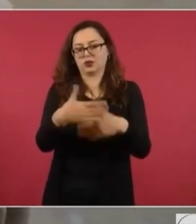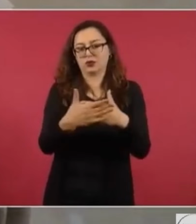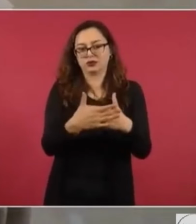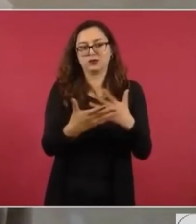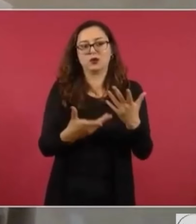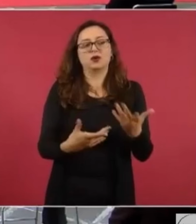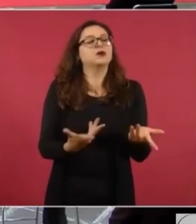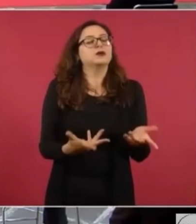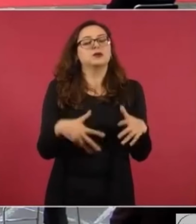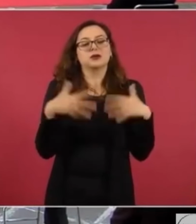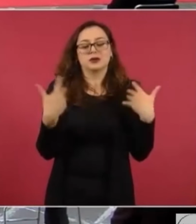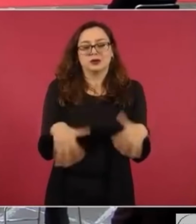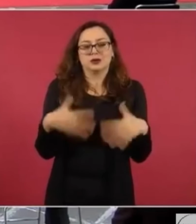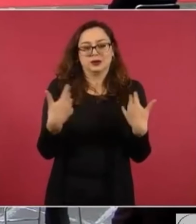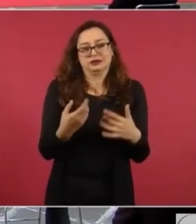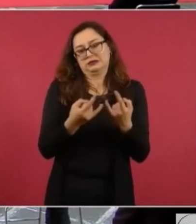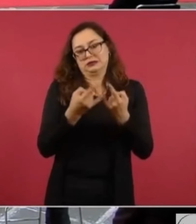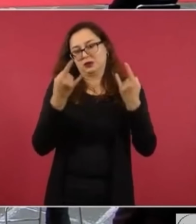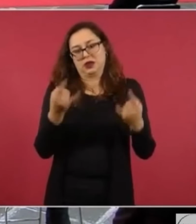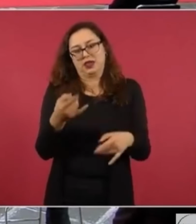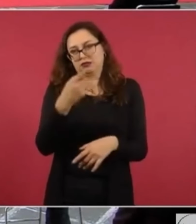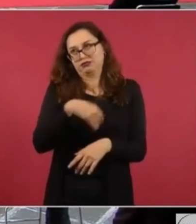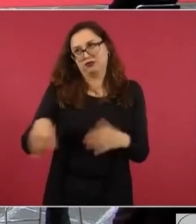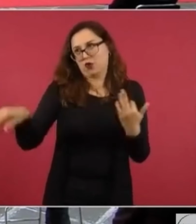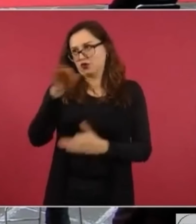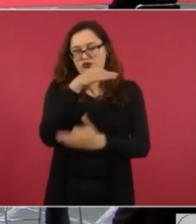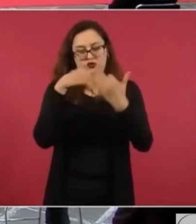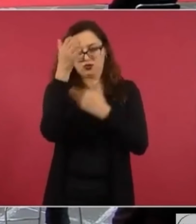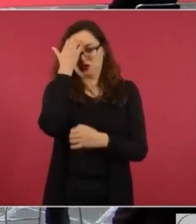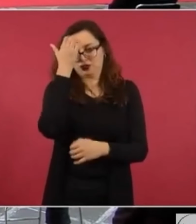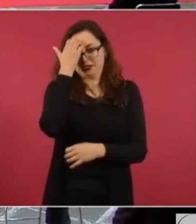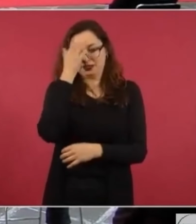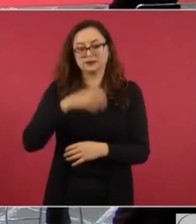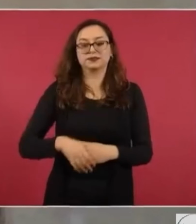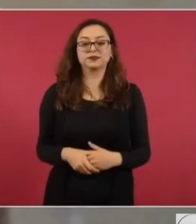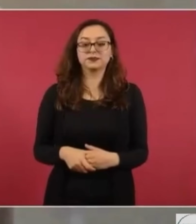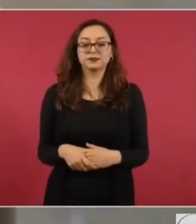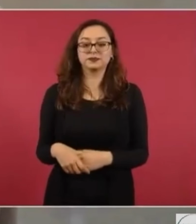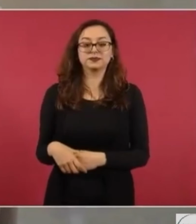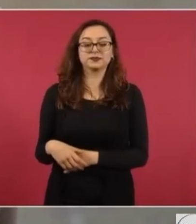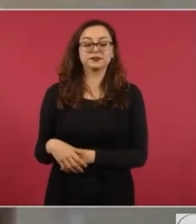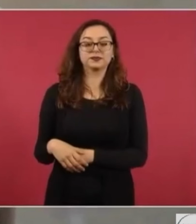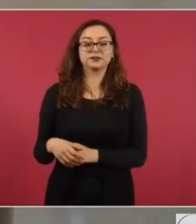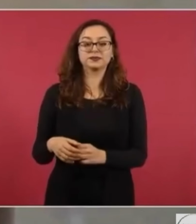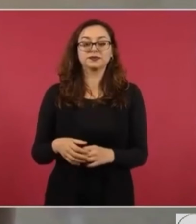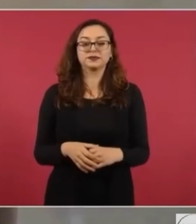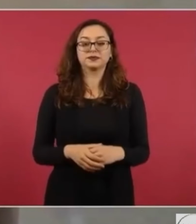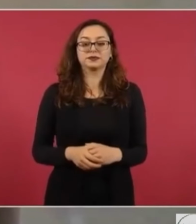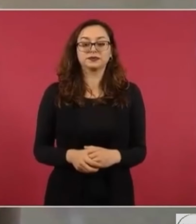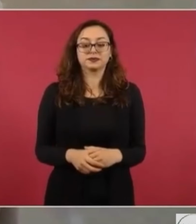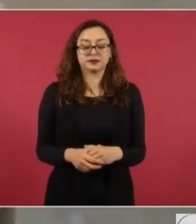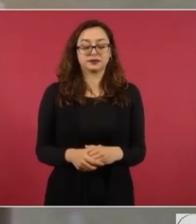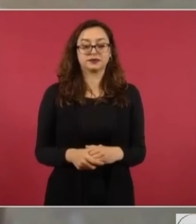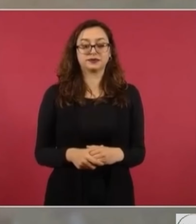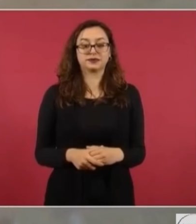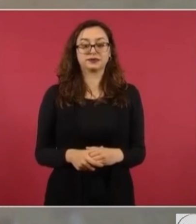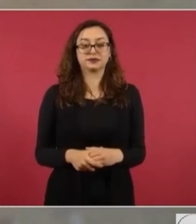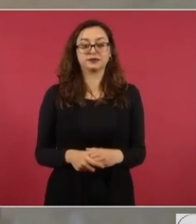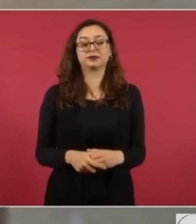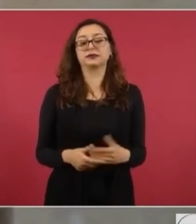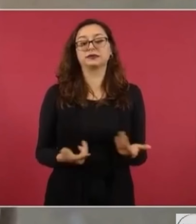conocida para todos nosotros. En sus últimos años, Ricardo, en